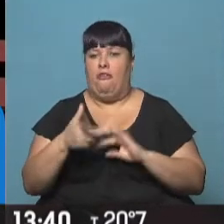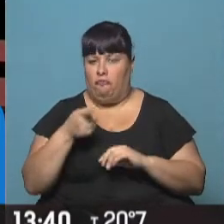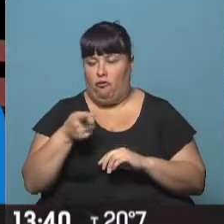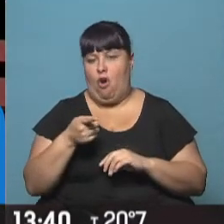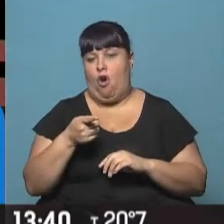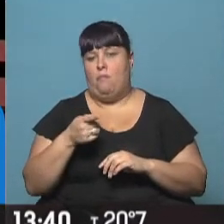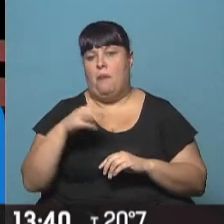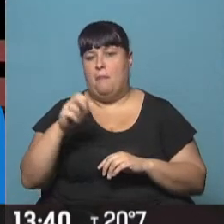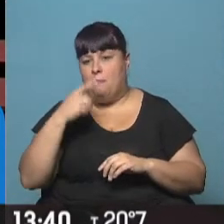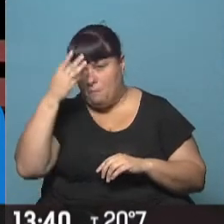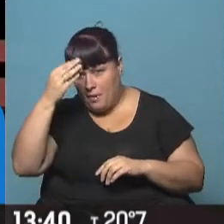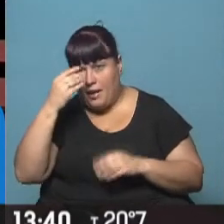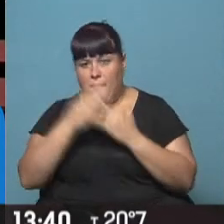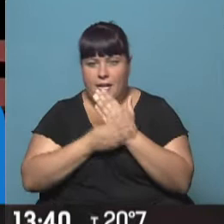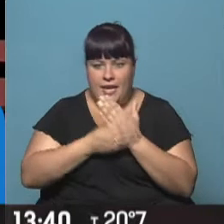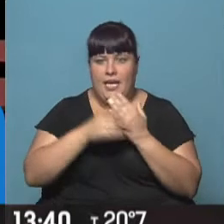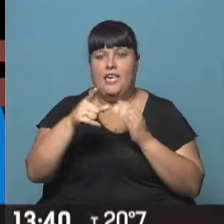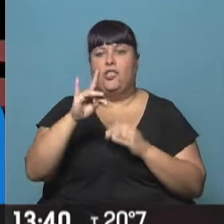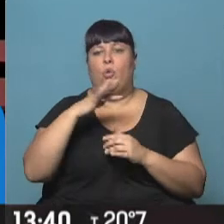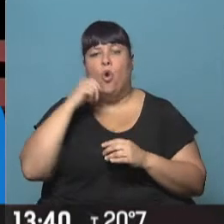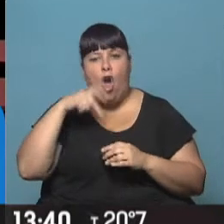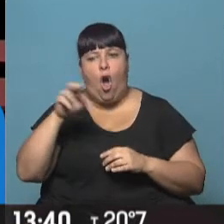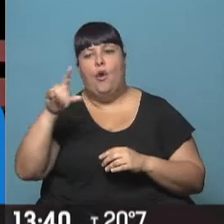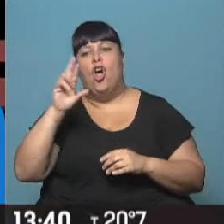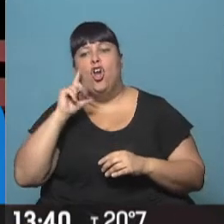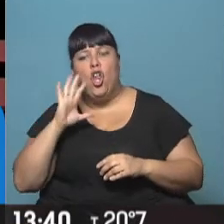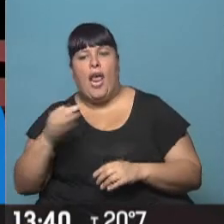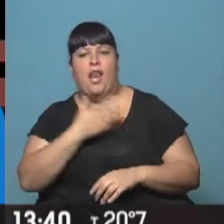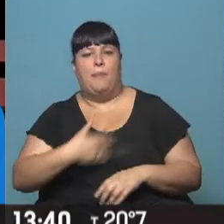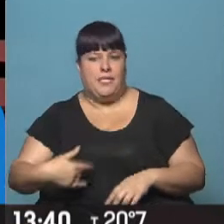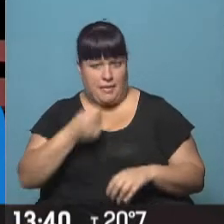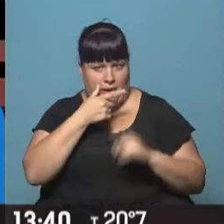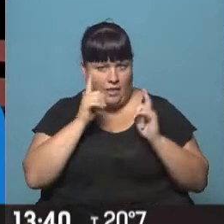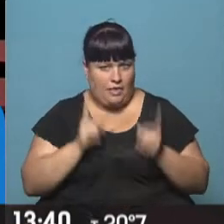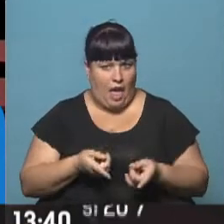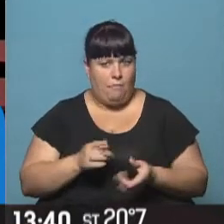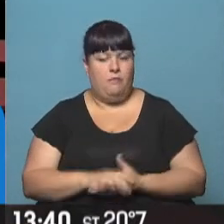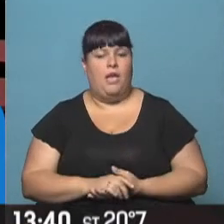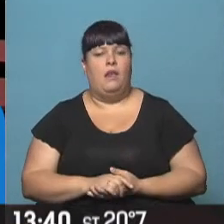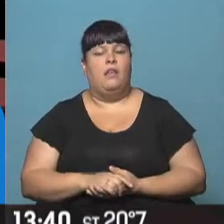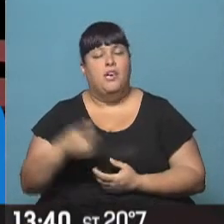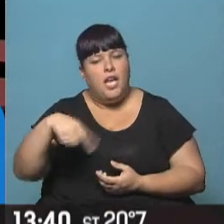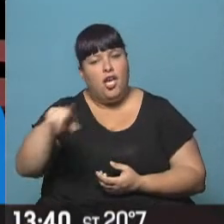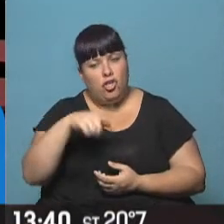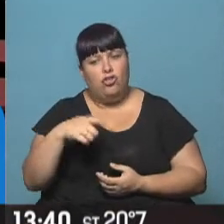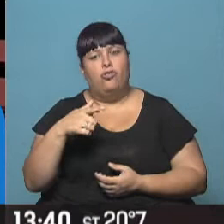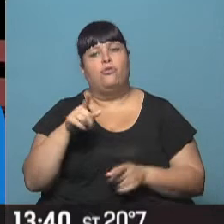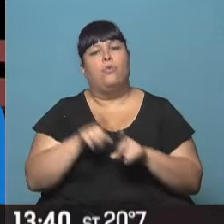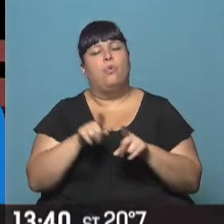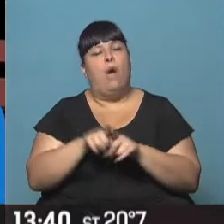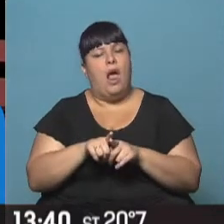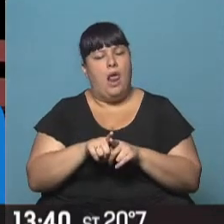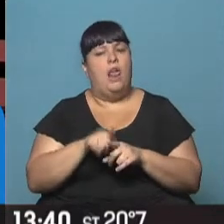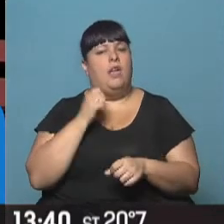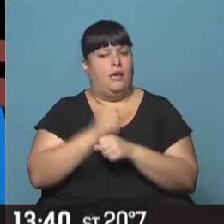de, Marco, los ministros, Nico, Rogelio, el presidente mismo que han tenido, es decir, ha sido